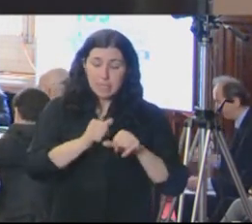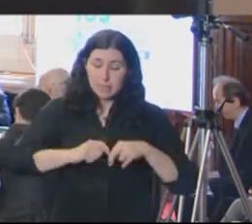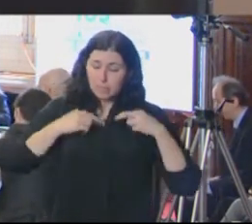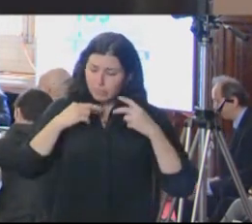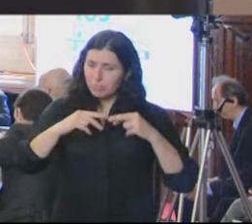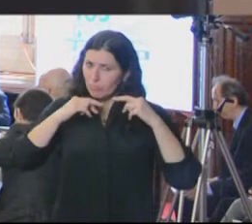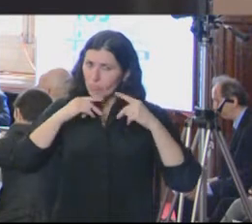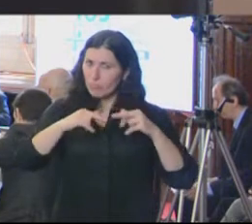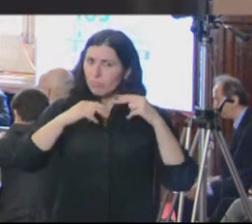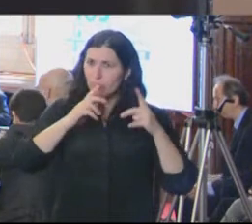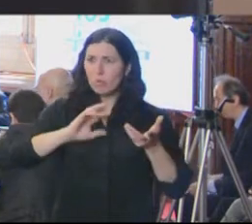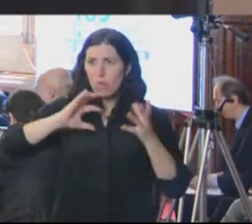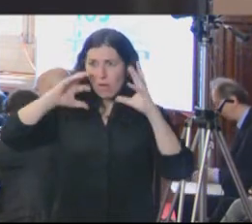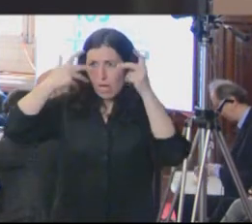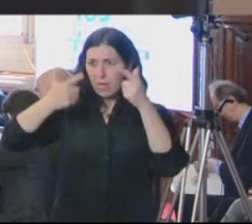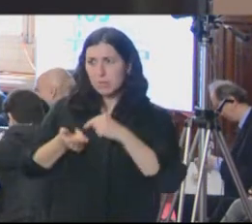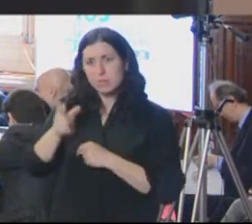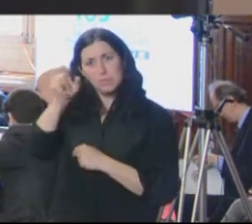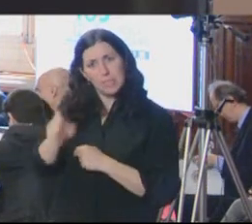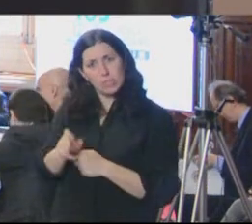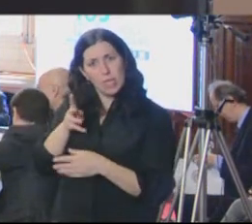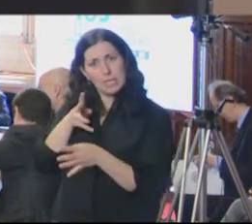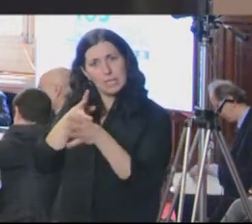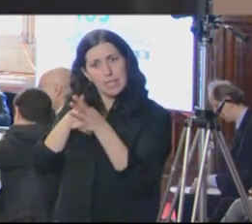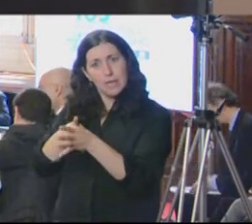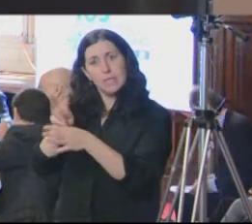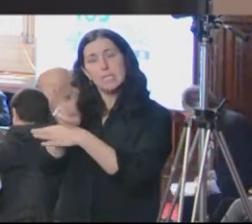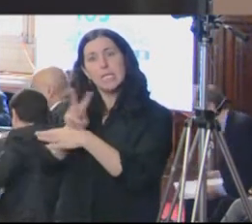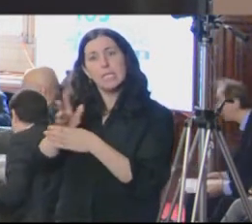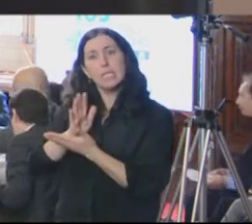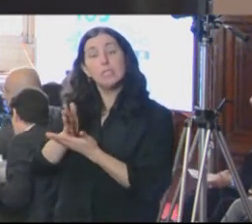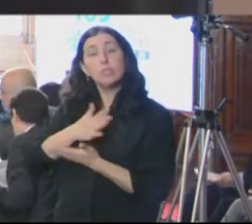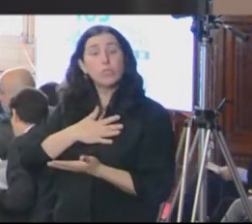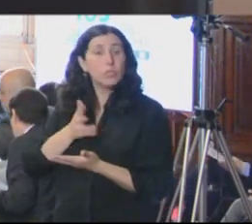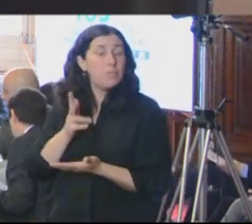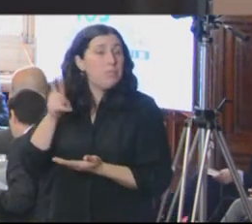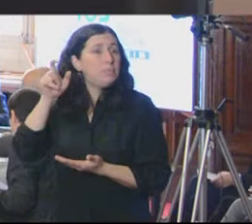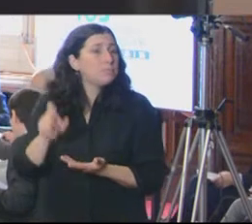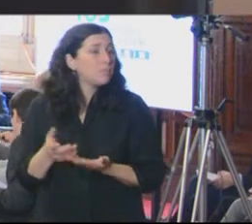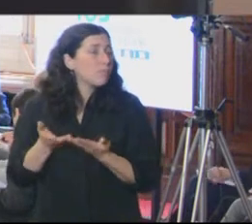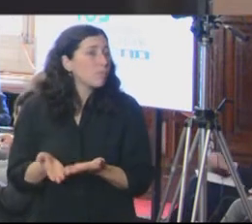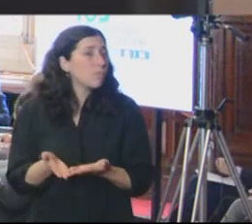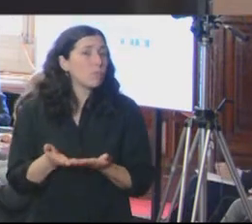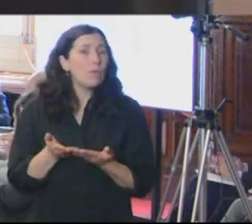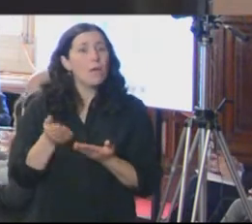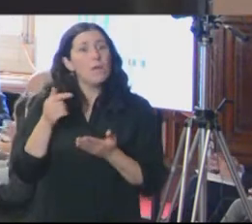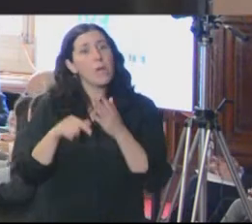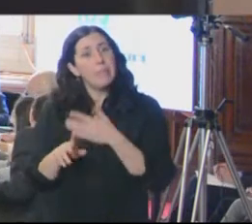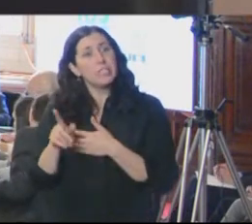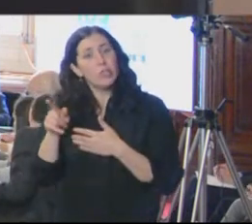agresiones a defensoras y defensores de derechos humanos cuando pues las personas que les